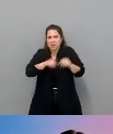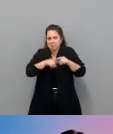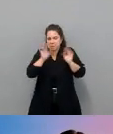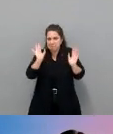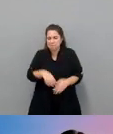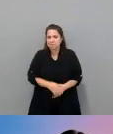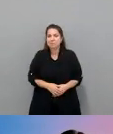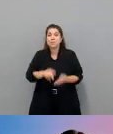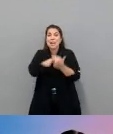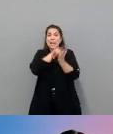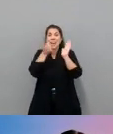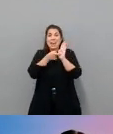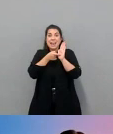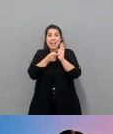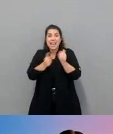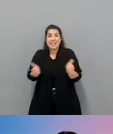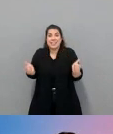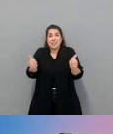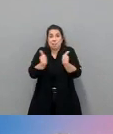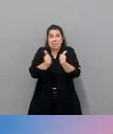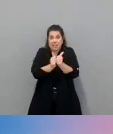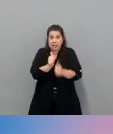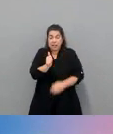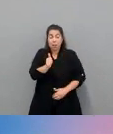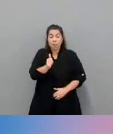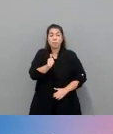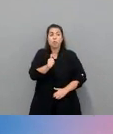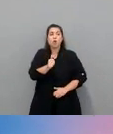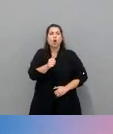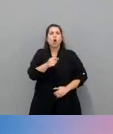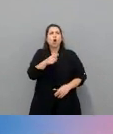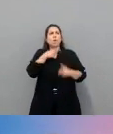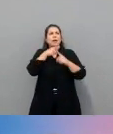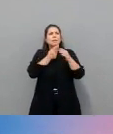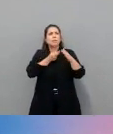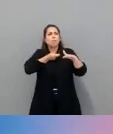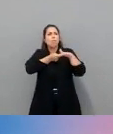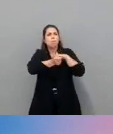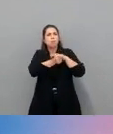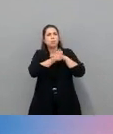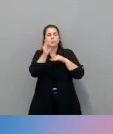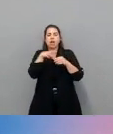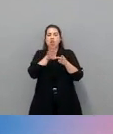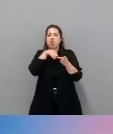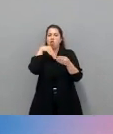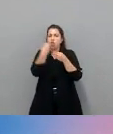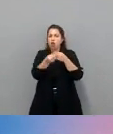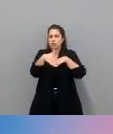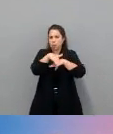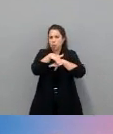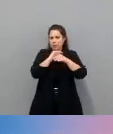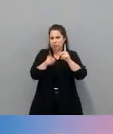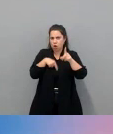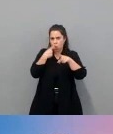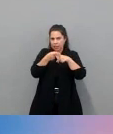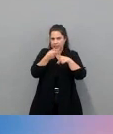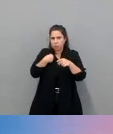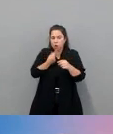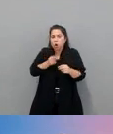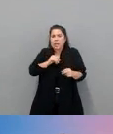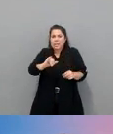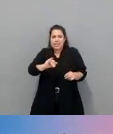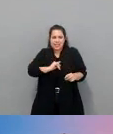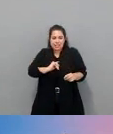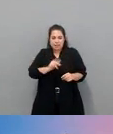La ley de dependencia, para solicitarla, nos van a pedir una serie de documentación muy básica de identificación y luego a mayores